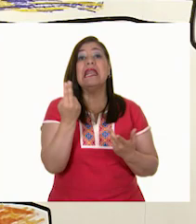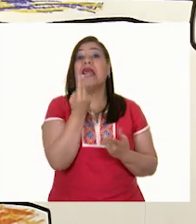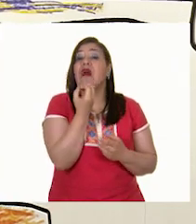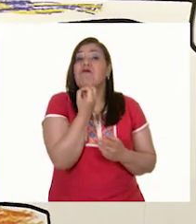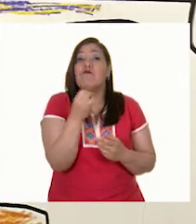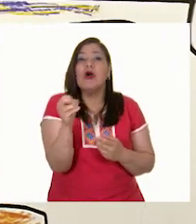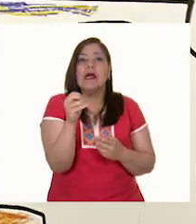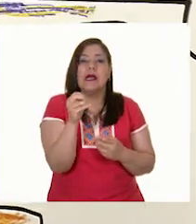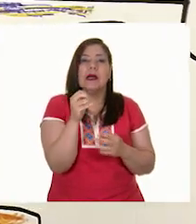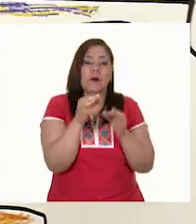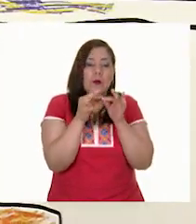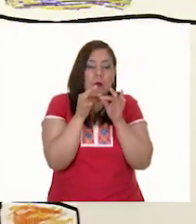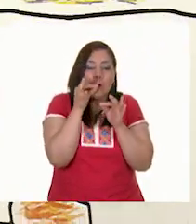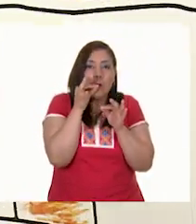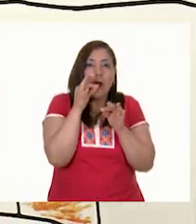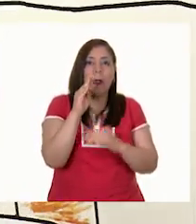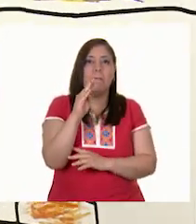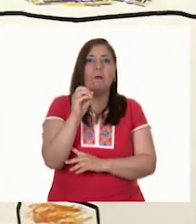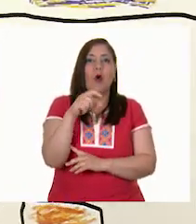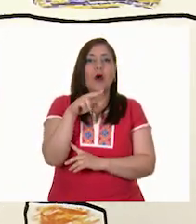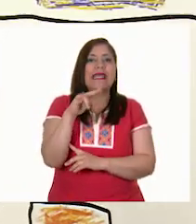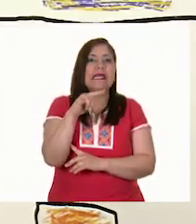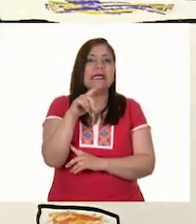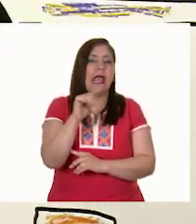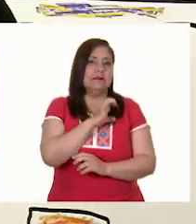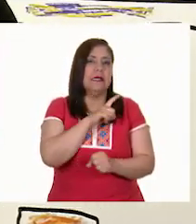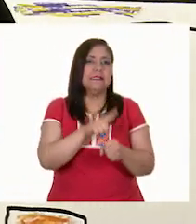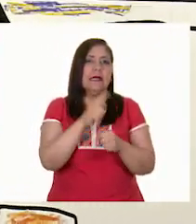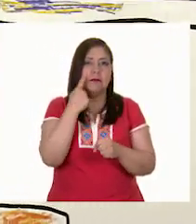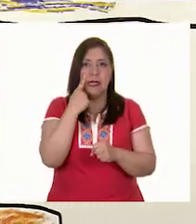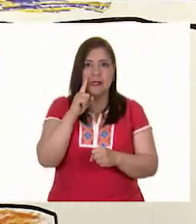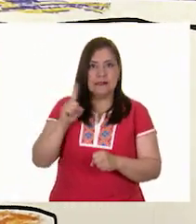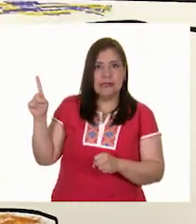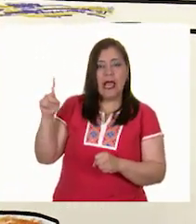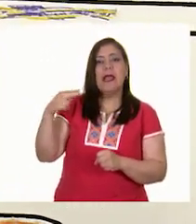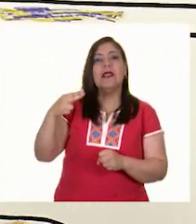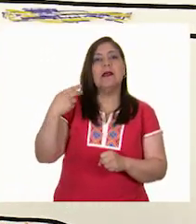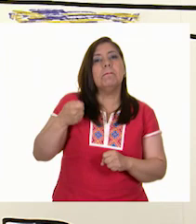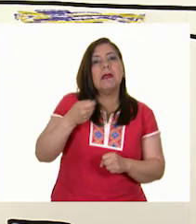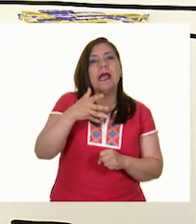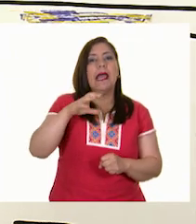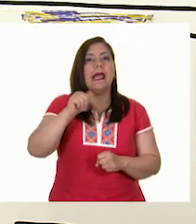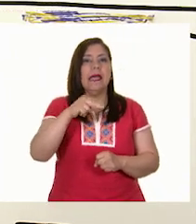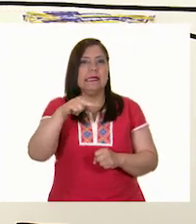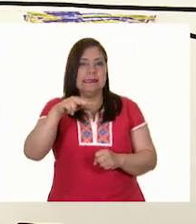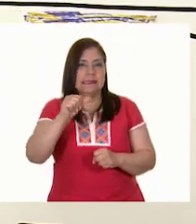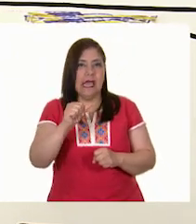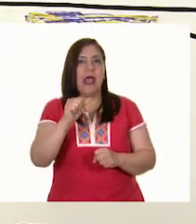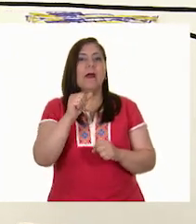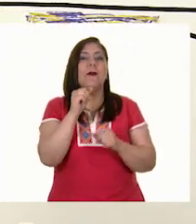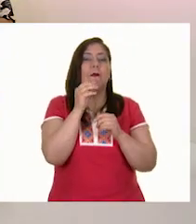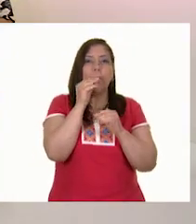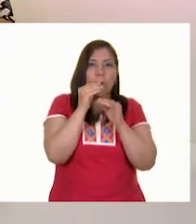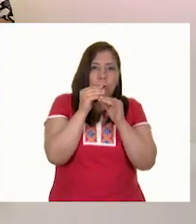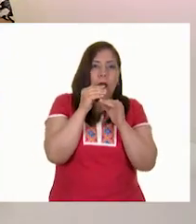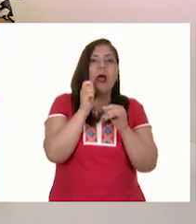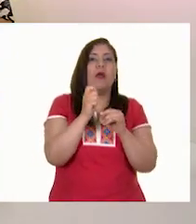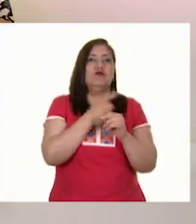Necesita de una boquilla especial. Esta boquilla se llama caña. Y vibra y produce un sonido sola.